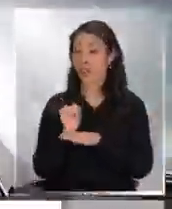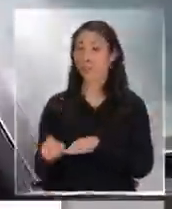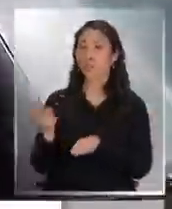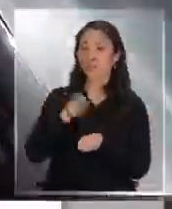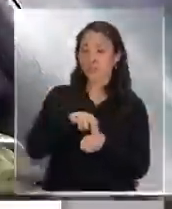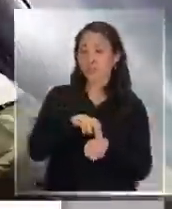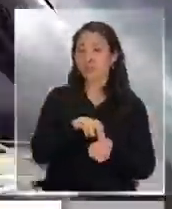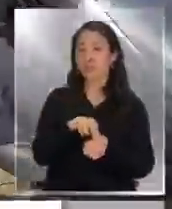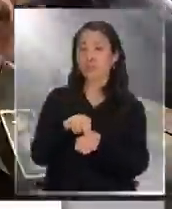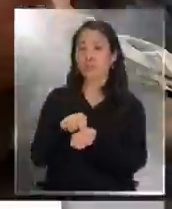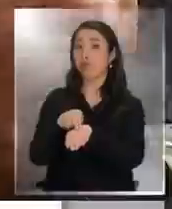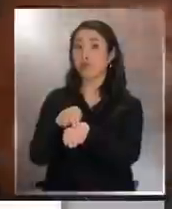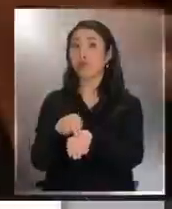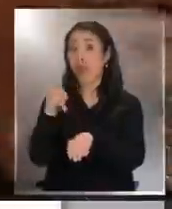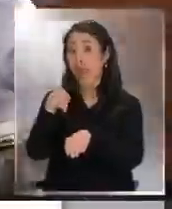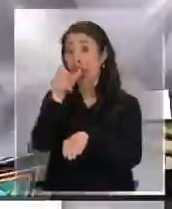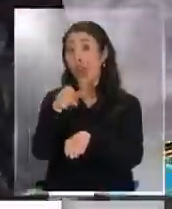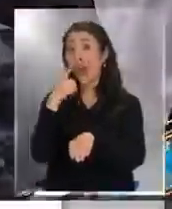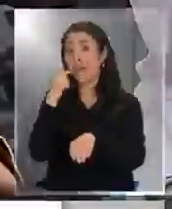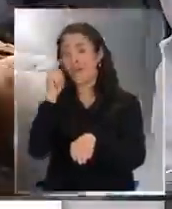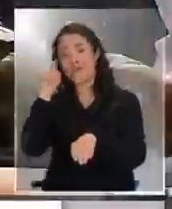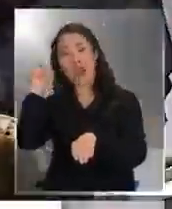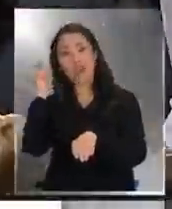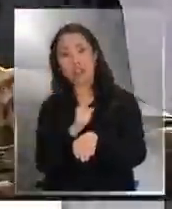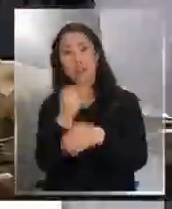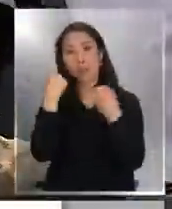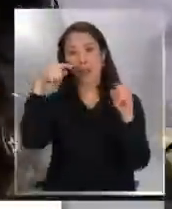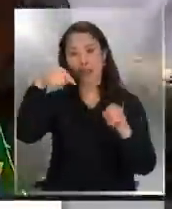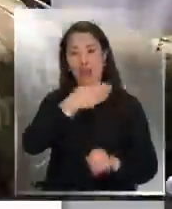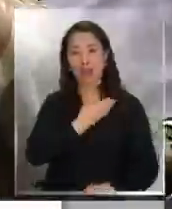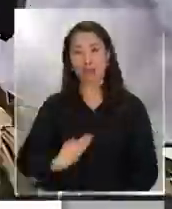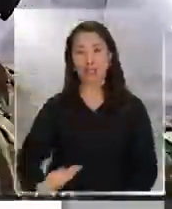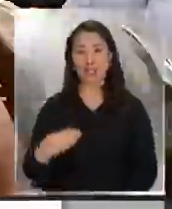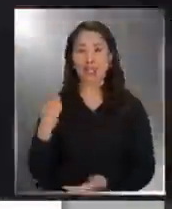el favorito para los comicios de hoy en Brasil.